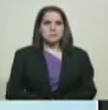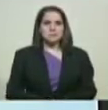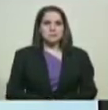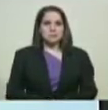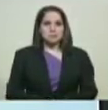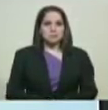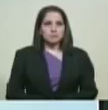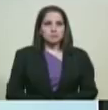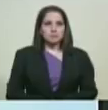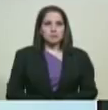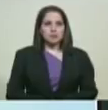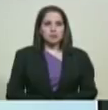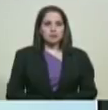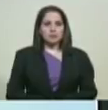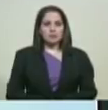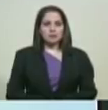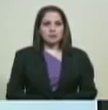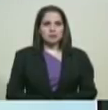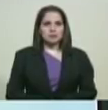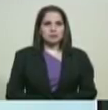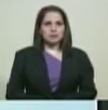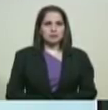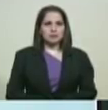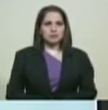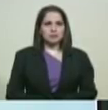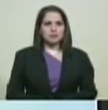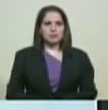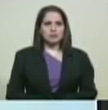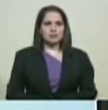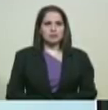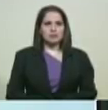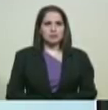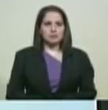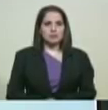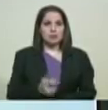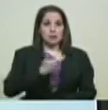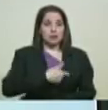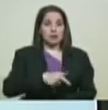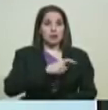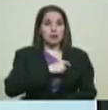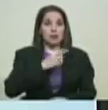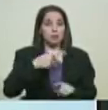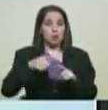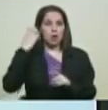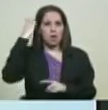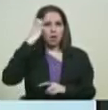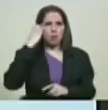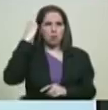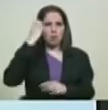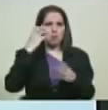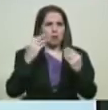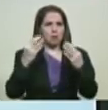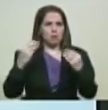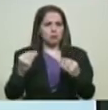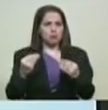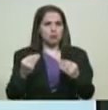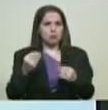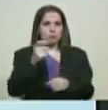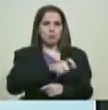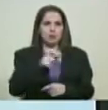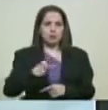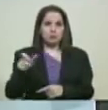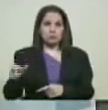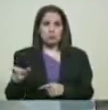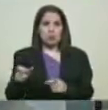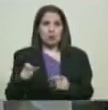que son graves, como los migrantes de África por el Mediterráneo a Europa, que son miles, llegan a millones, y